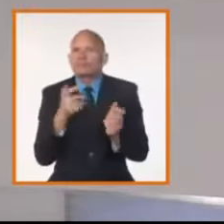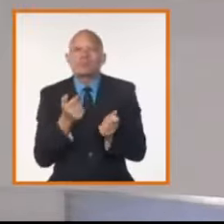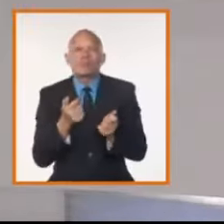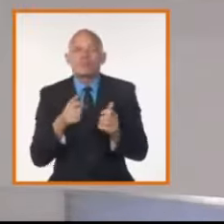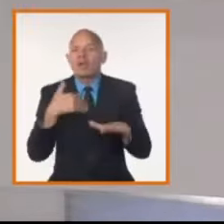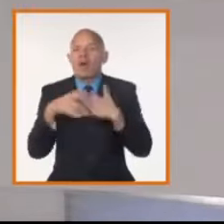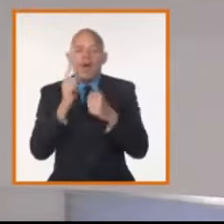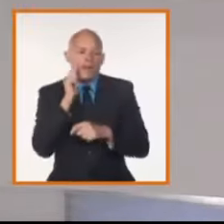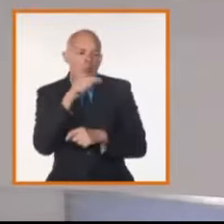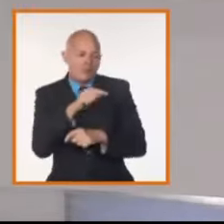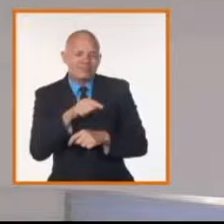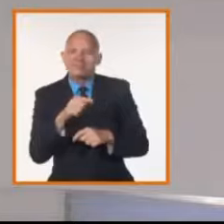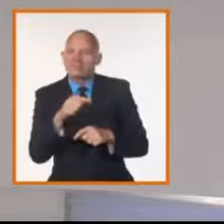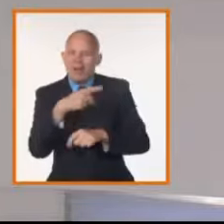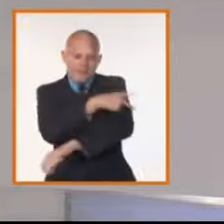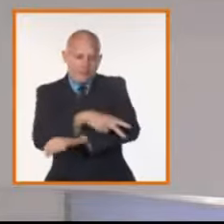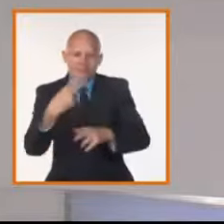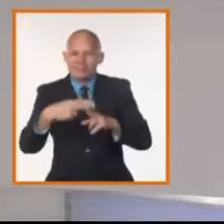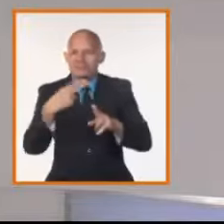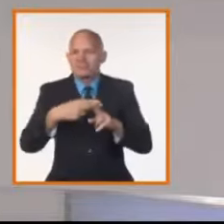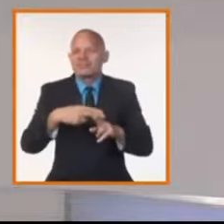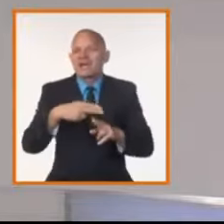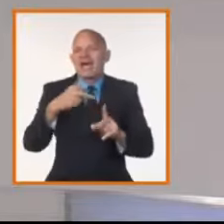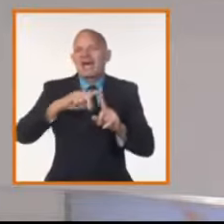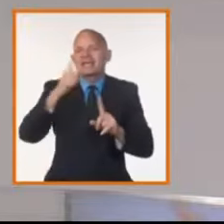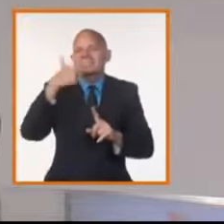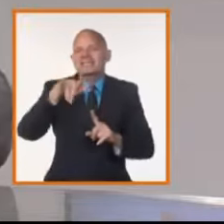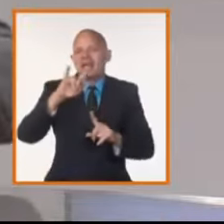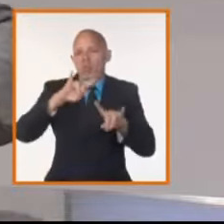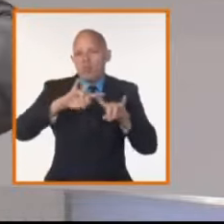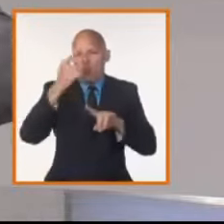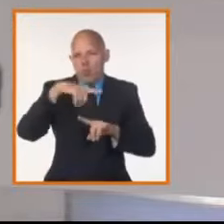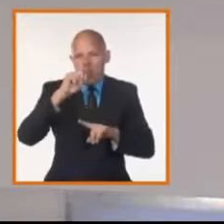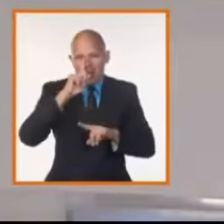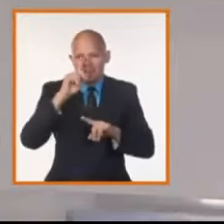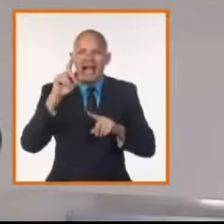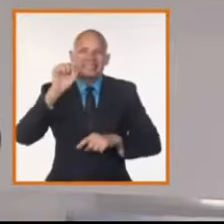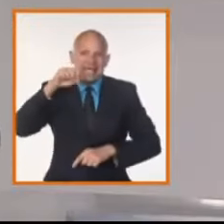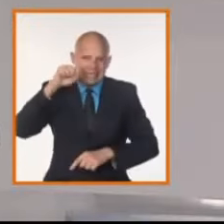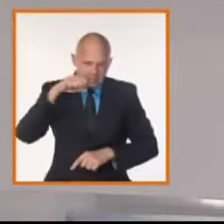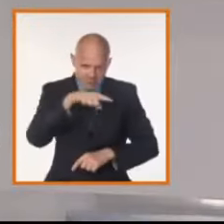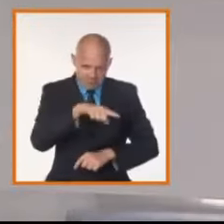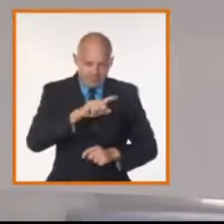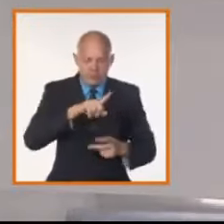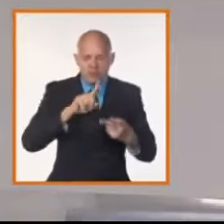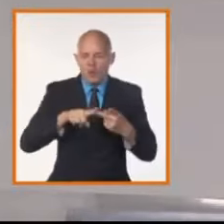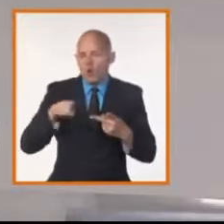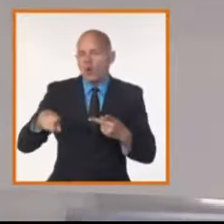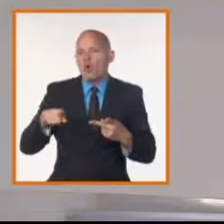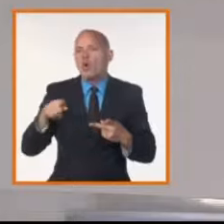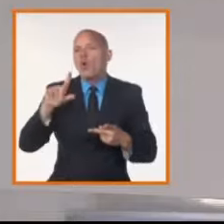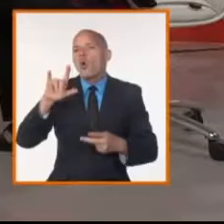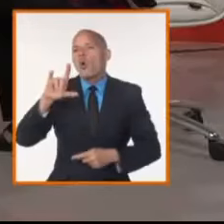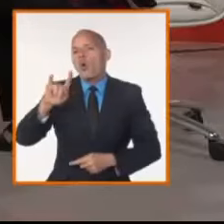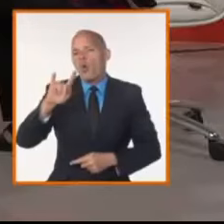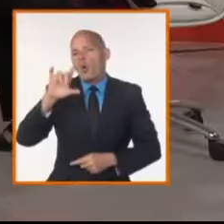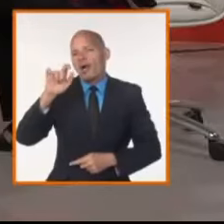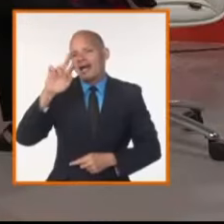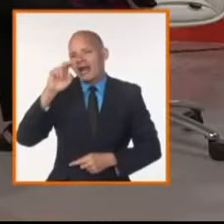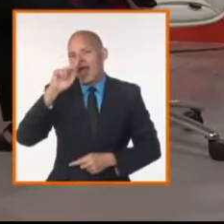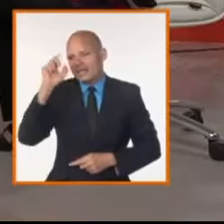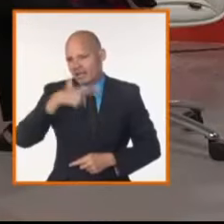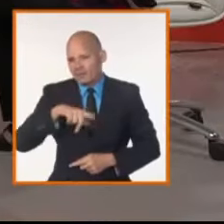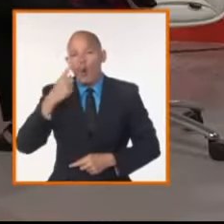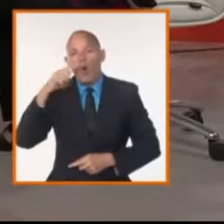eh Ucrania eh gaza medio oriente todo hay sin duda que mirar hacia el futuro